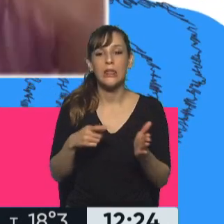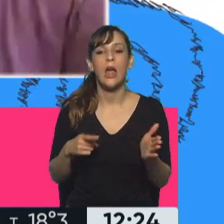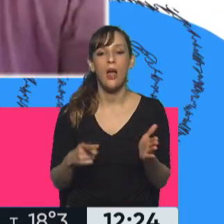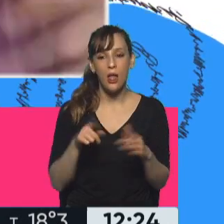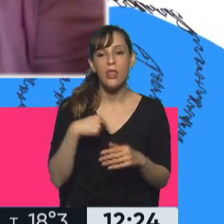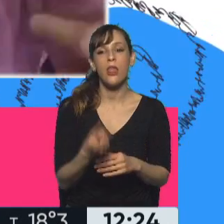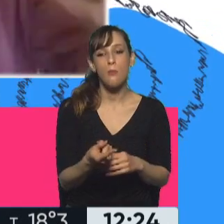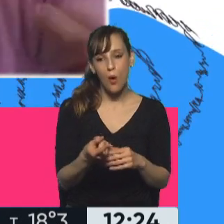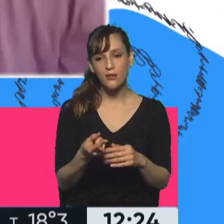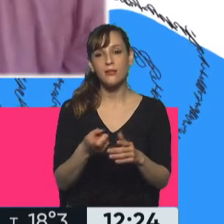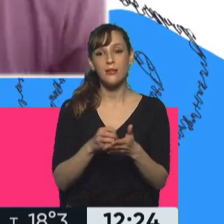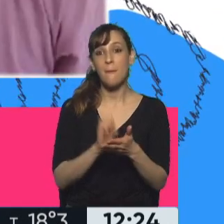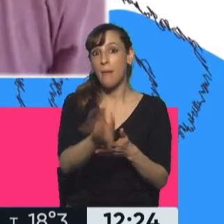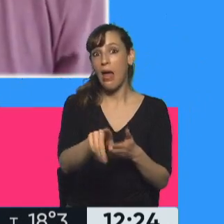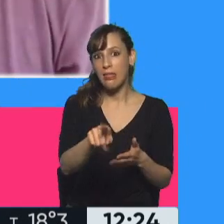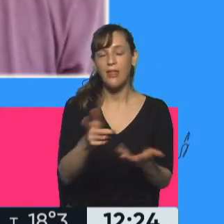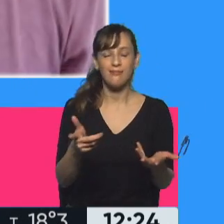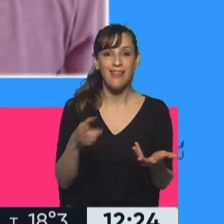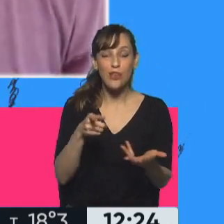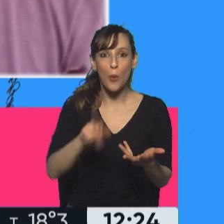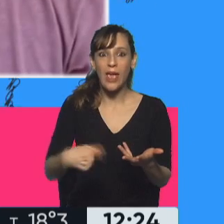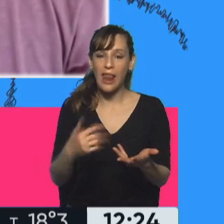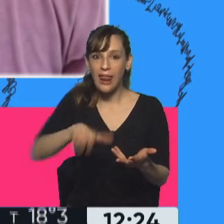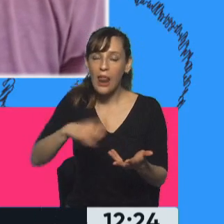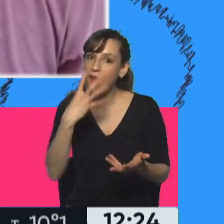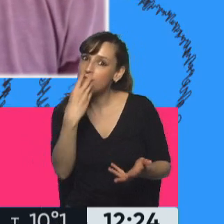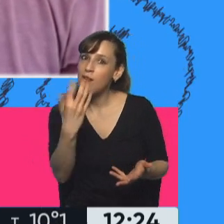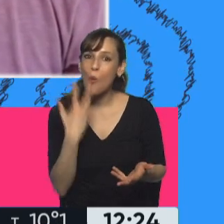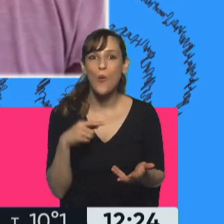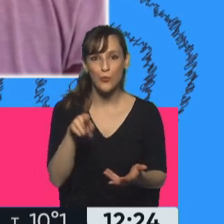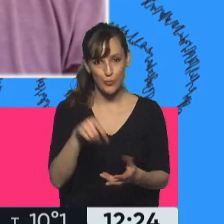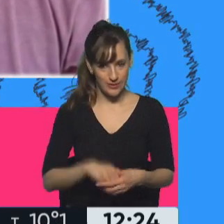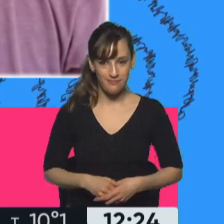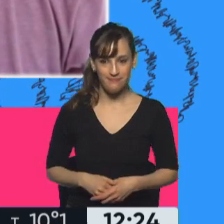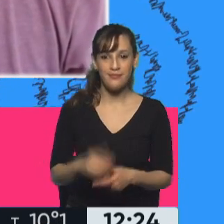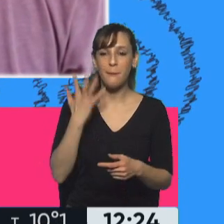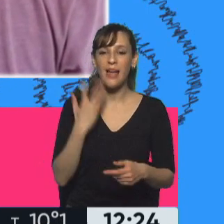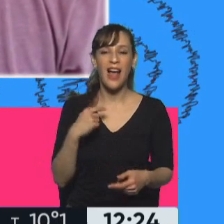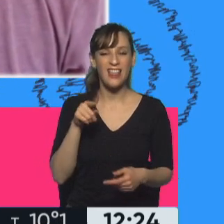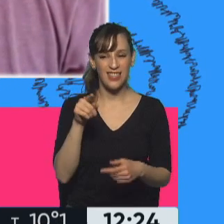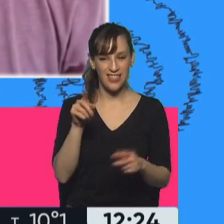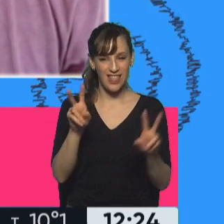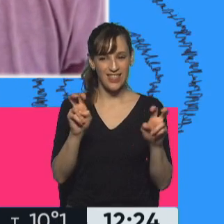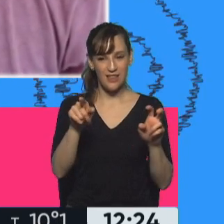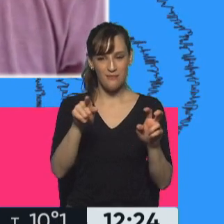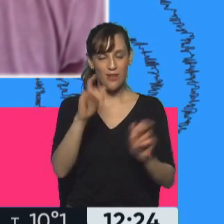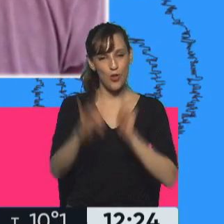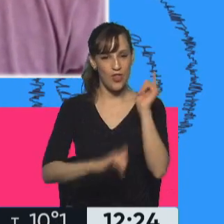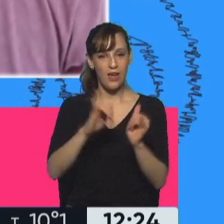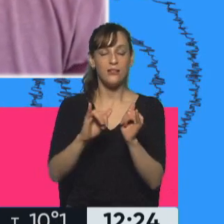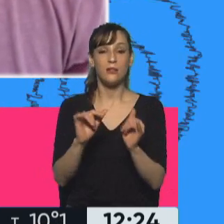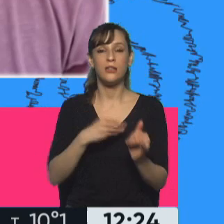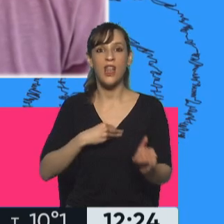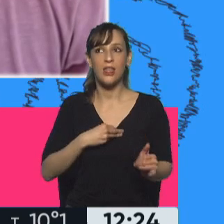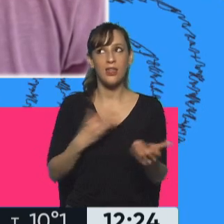las va a hacer para ustedes, y eso funciona un poco. Qué lindo, Diego, qué lindo. Y me encanta esto que dijiste, que sentís que esto recién